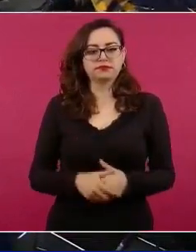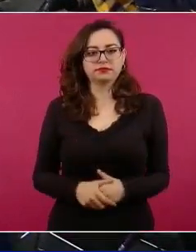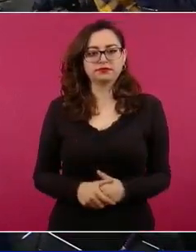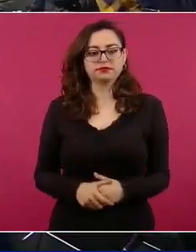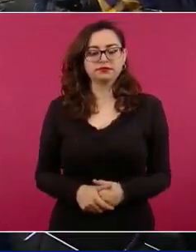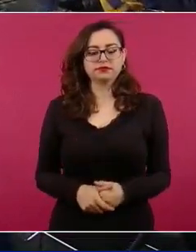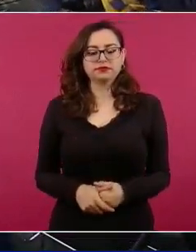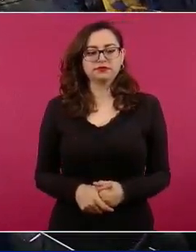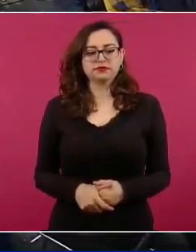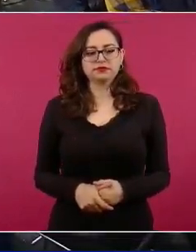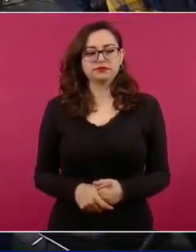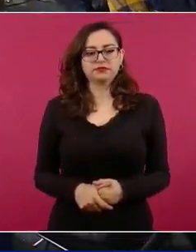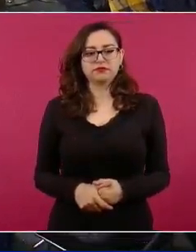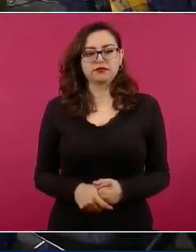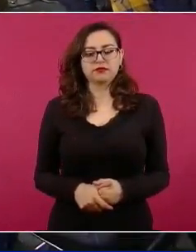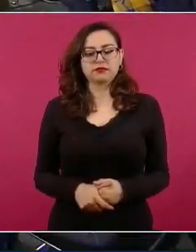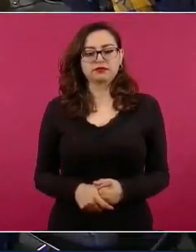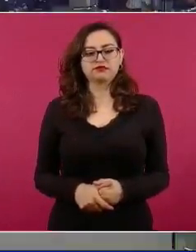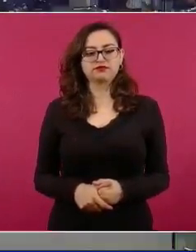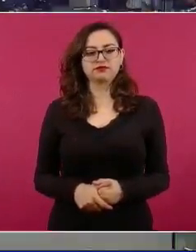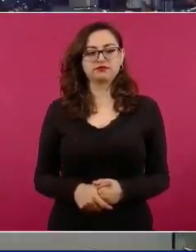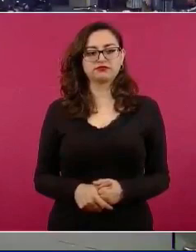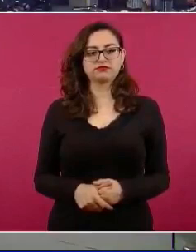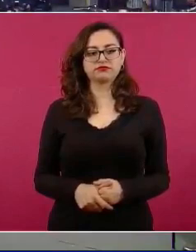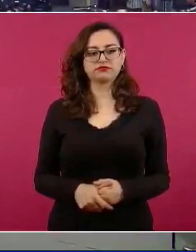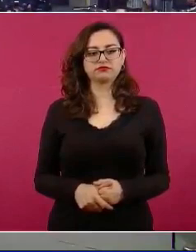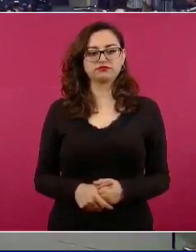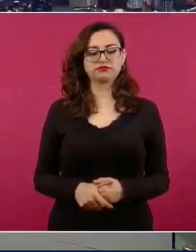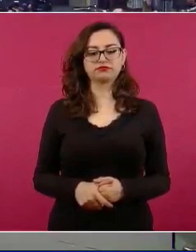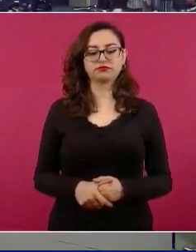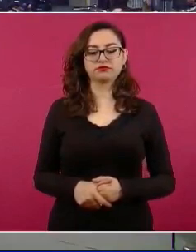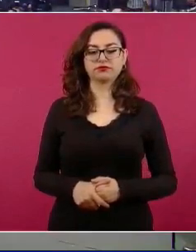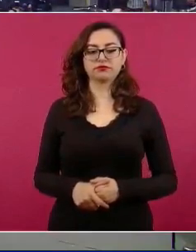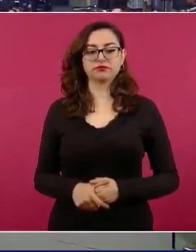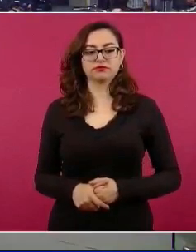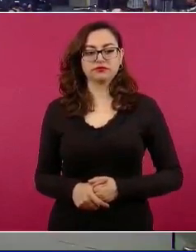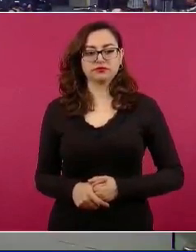A ver, ahora